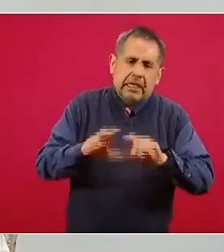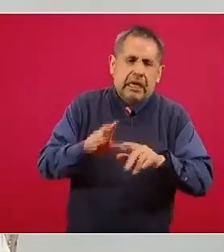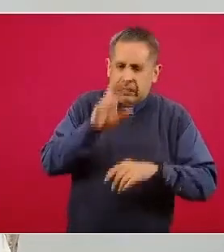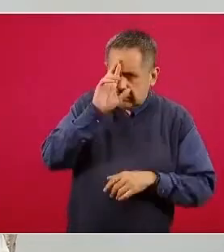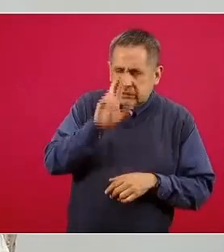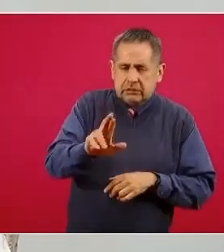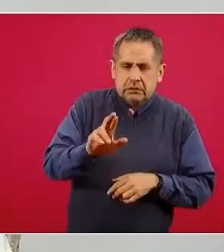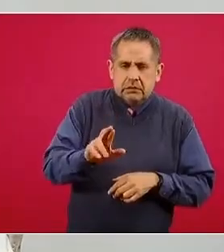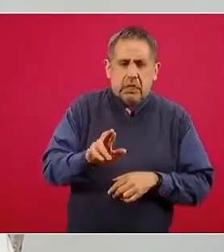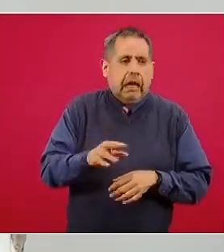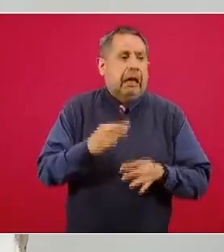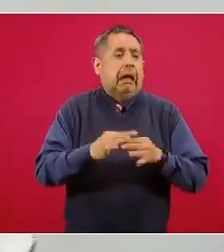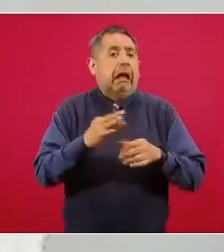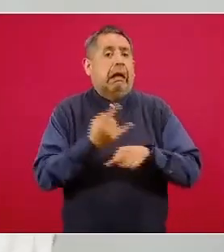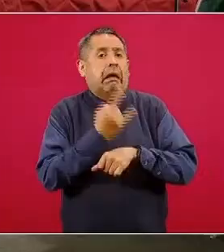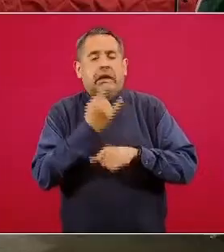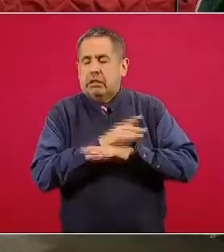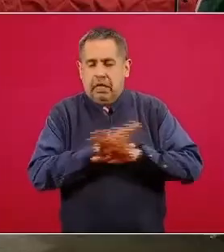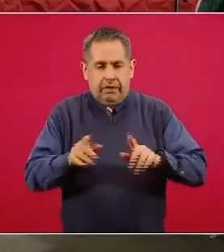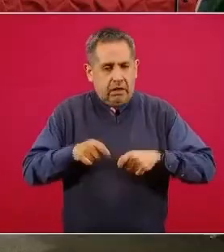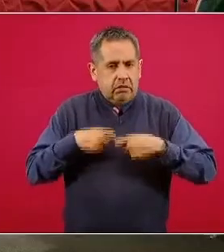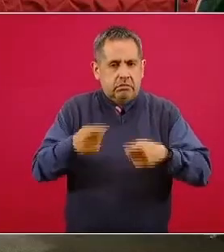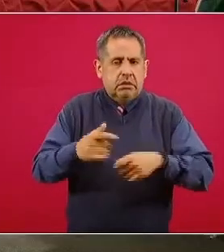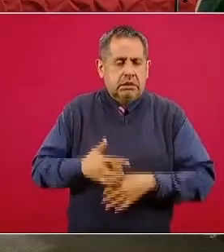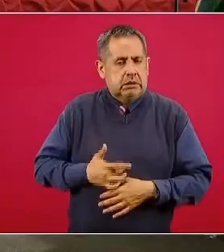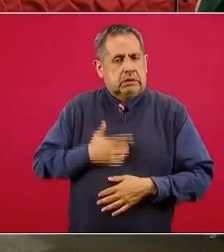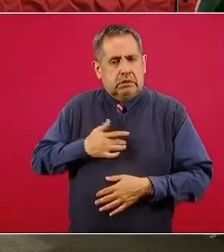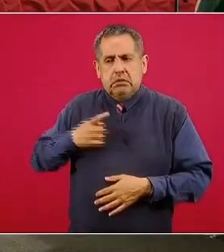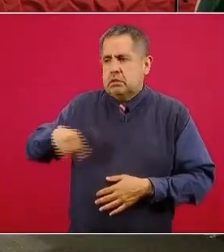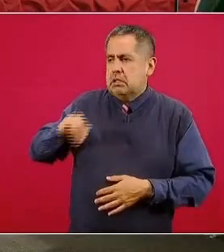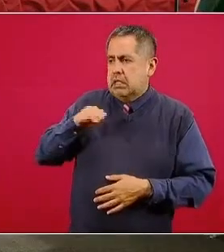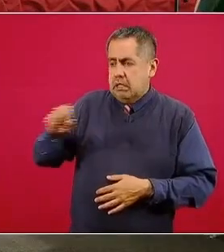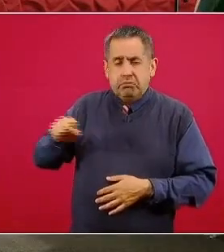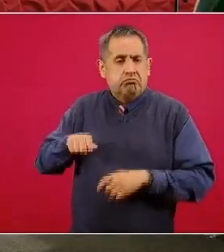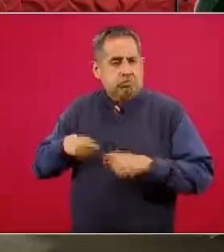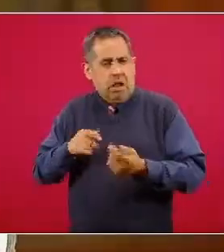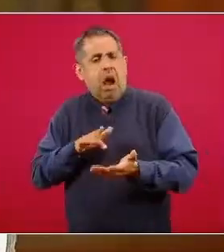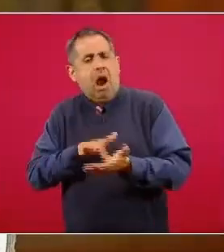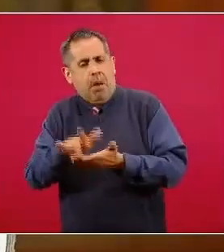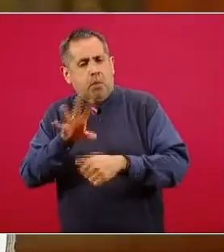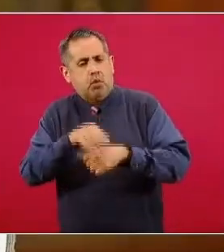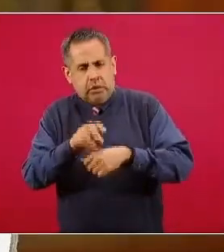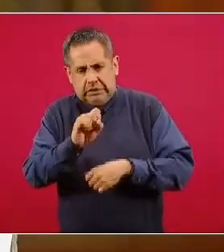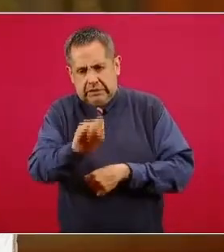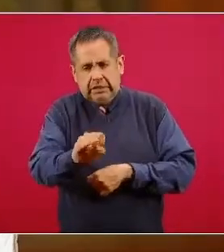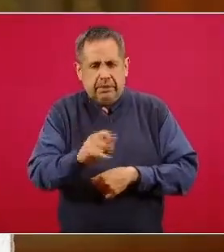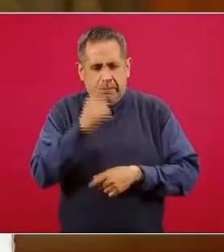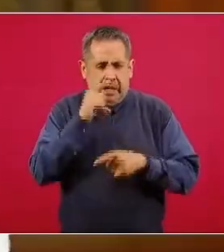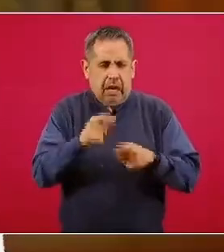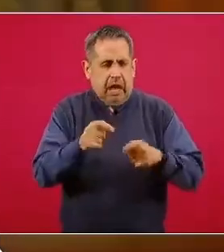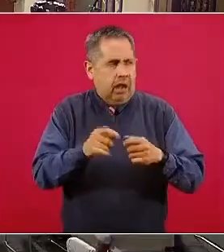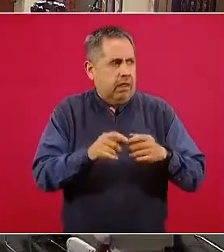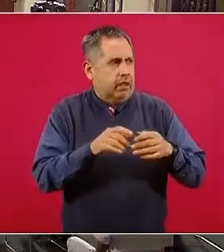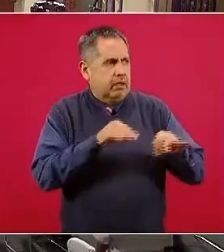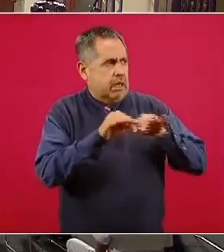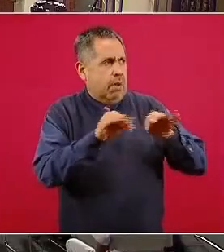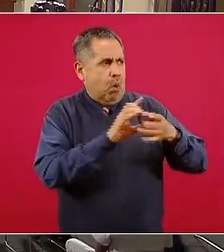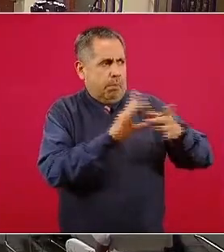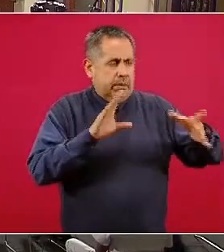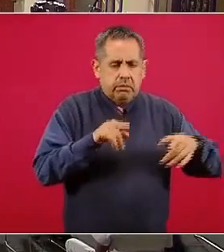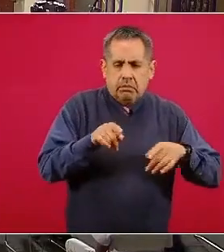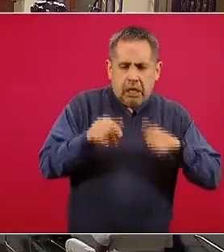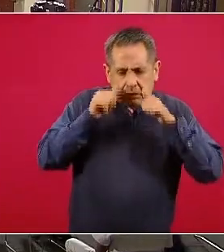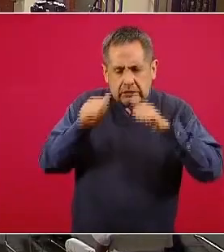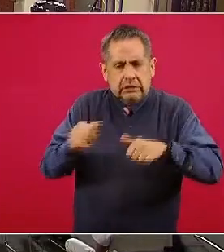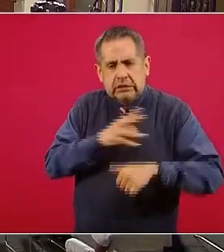trabajo por inasistencias y demás. Es una forma también solidaria para que ellos puedan pues siempre acompañar